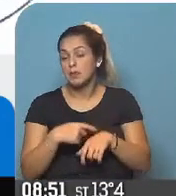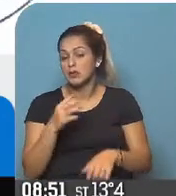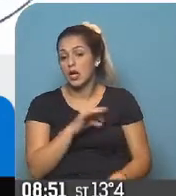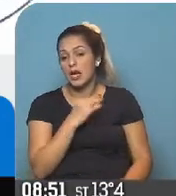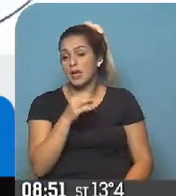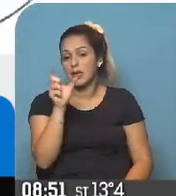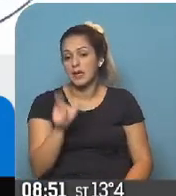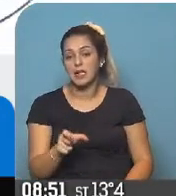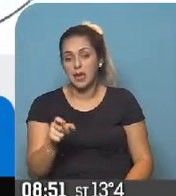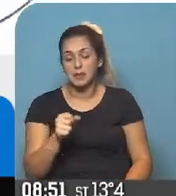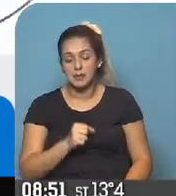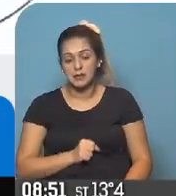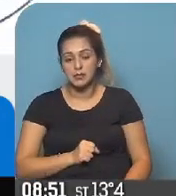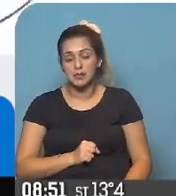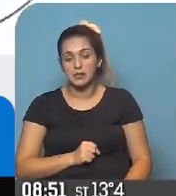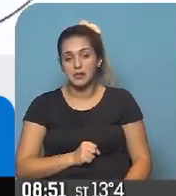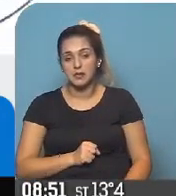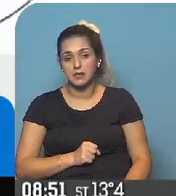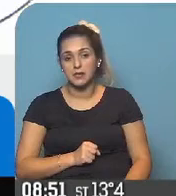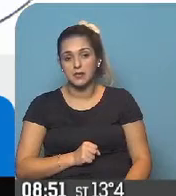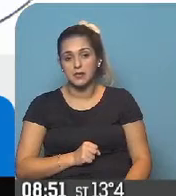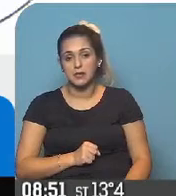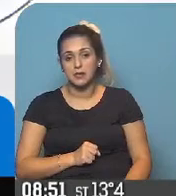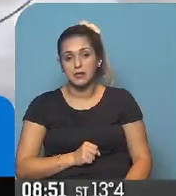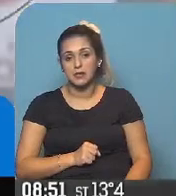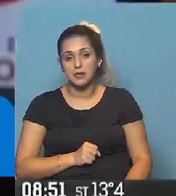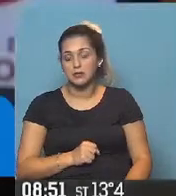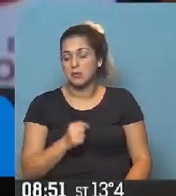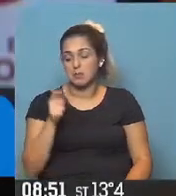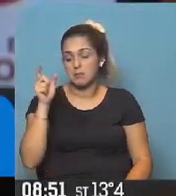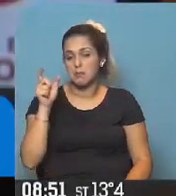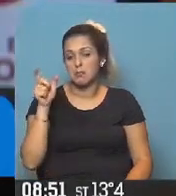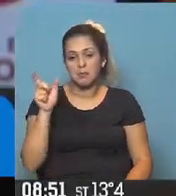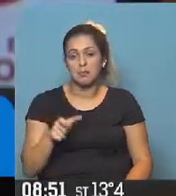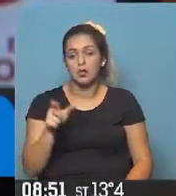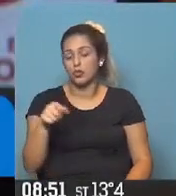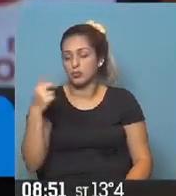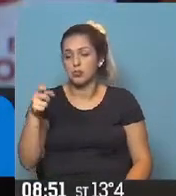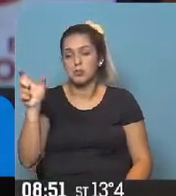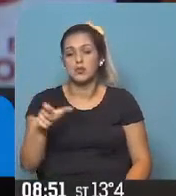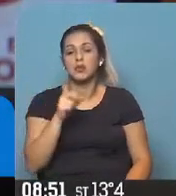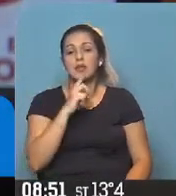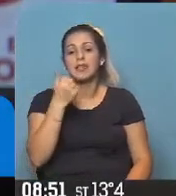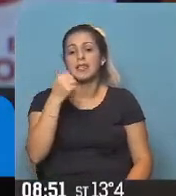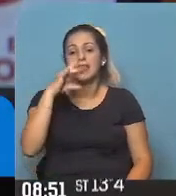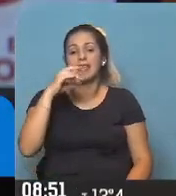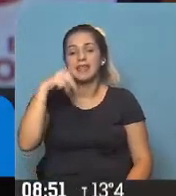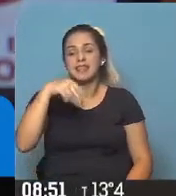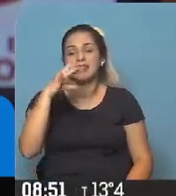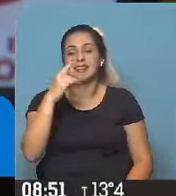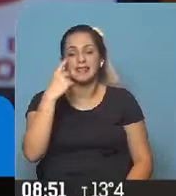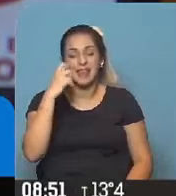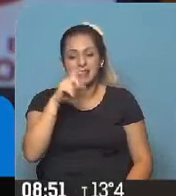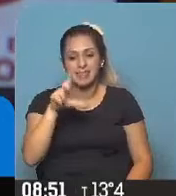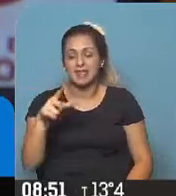es conchavado por un hacendado de Tandil, Rufo Gómez, que le da un puesto